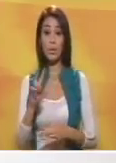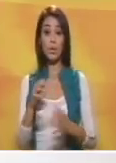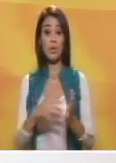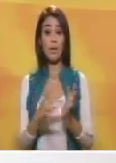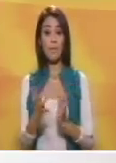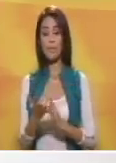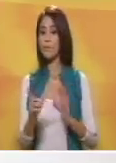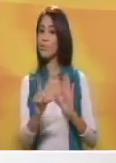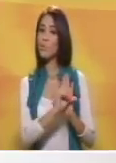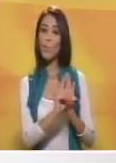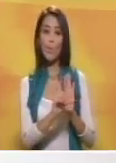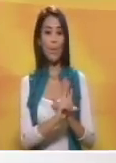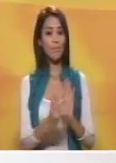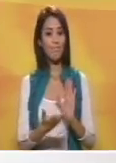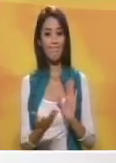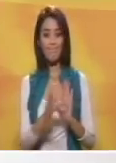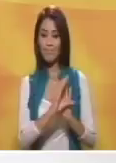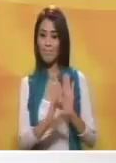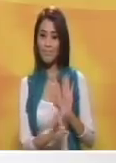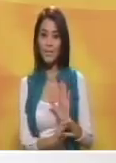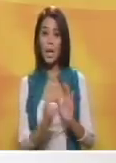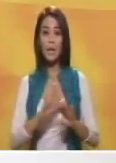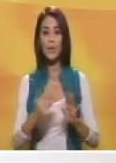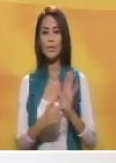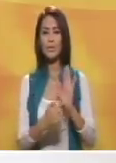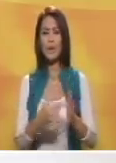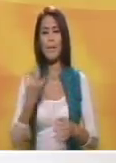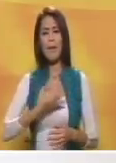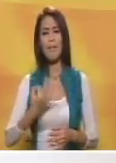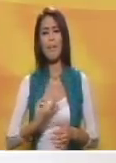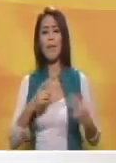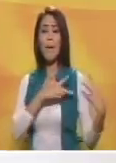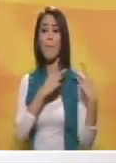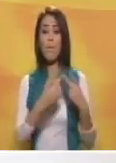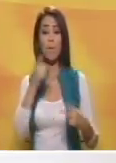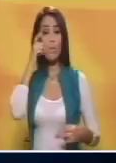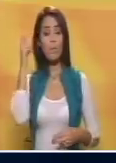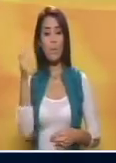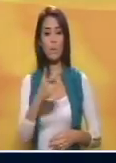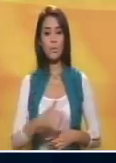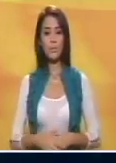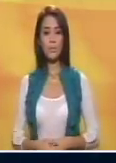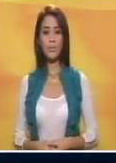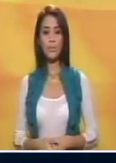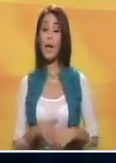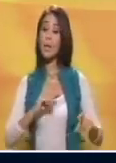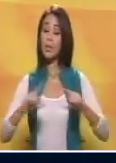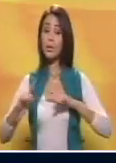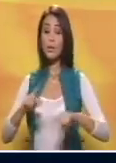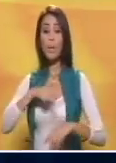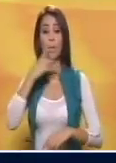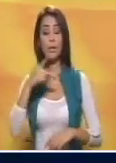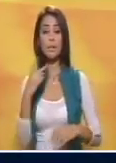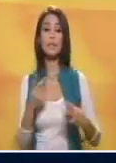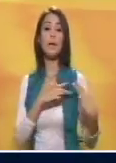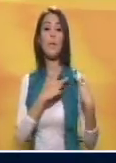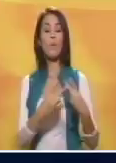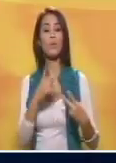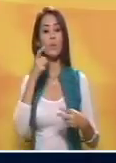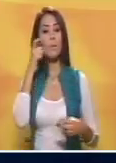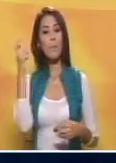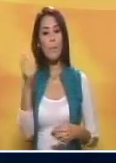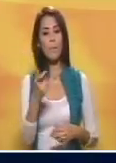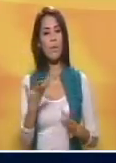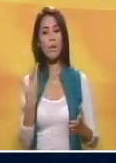un acto inconstitucional que no va a reflejar la verdadera voluntad del pueblo. El coordinador político de Voluntad Popular sostuvo que no hay